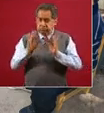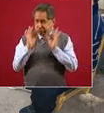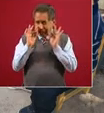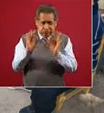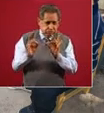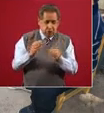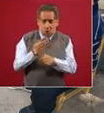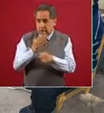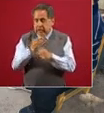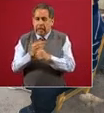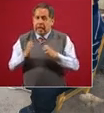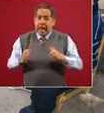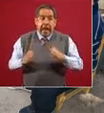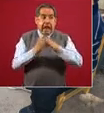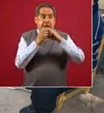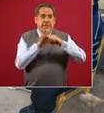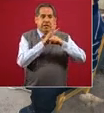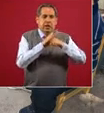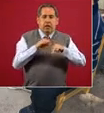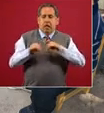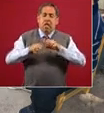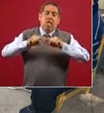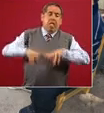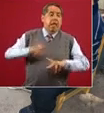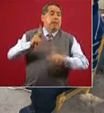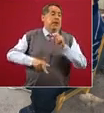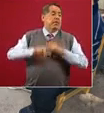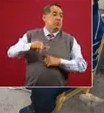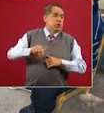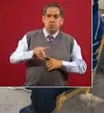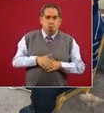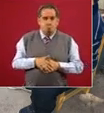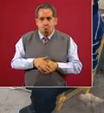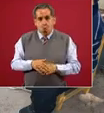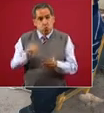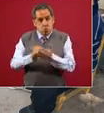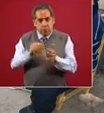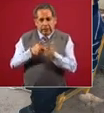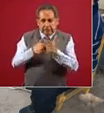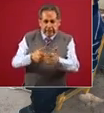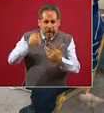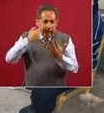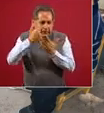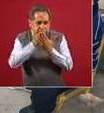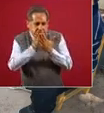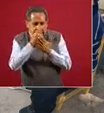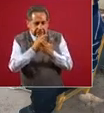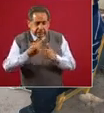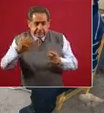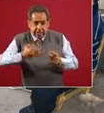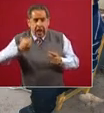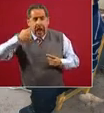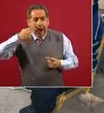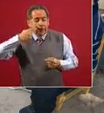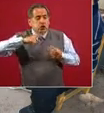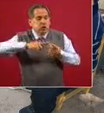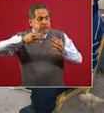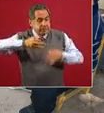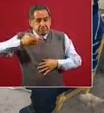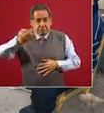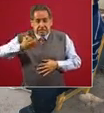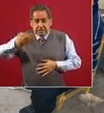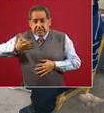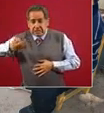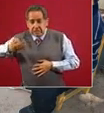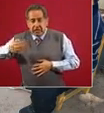estamos en esta emergencia, no hemos dejado de trabajar, y estamos haciendo la verificación de las personas con discapacidad que